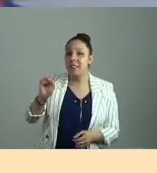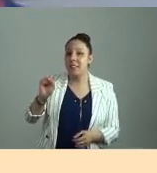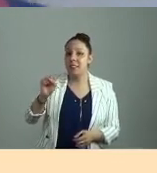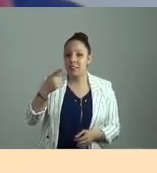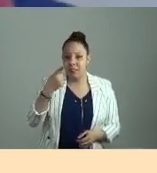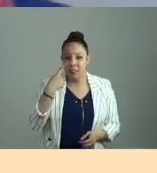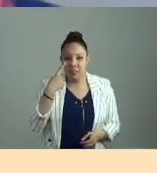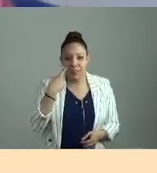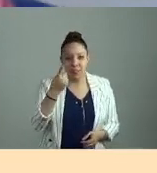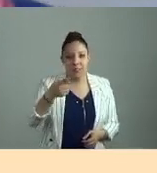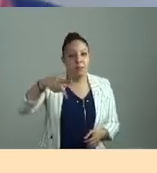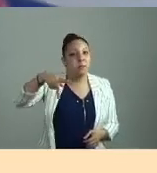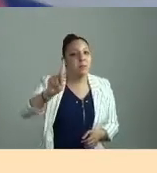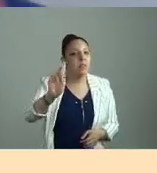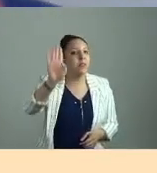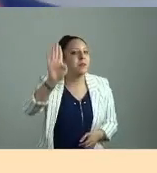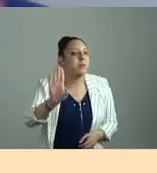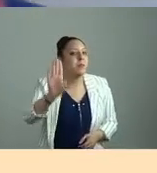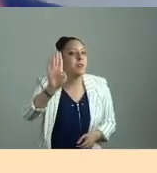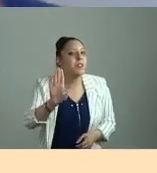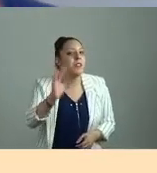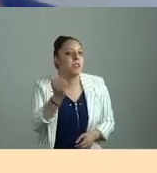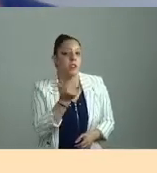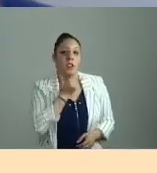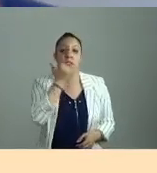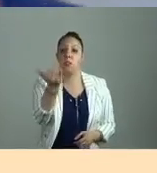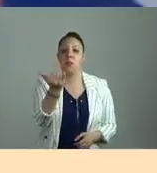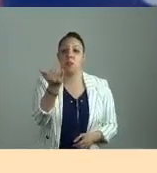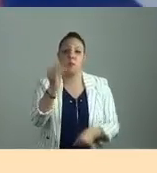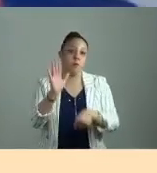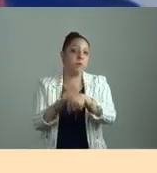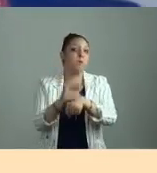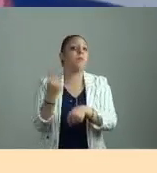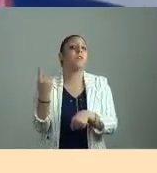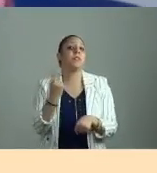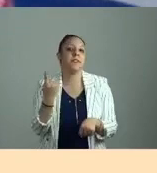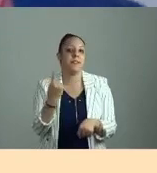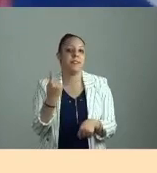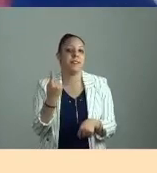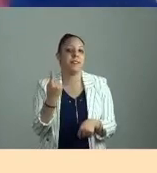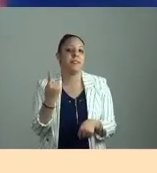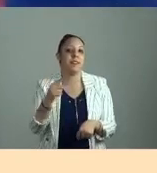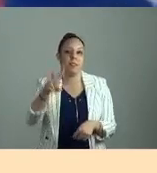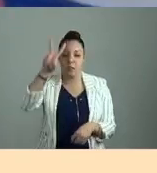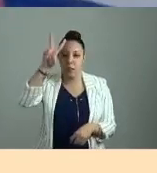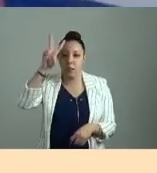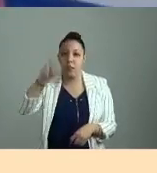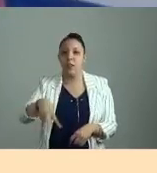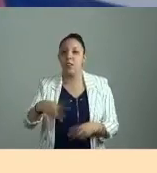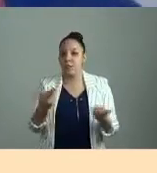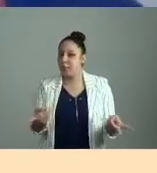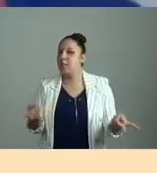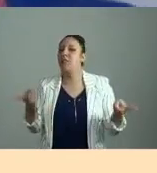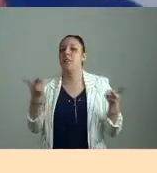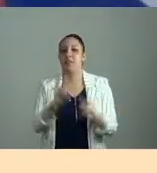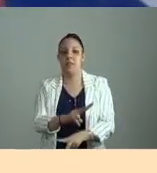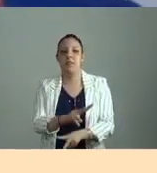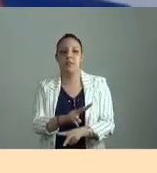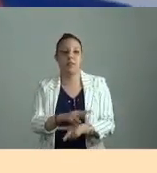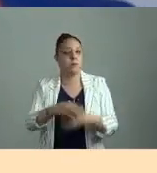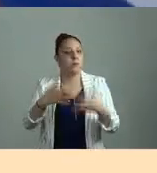no porque en realidad lo sur la concepción de la